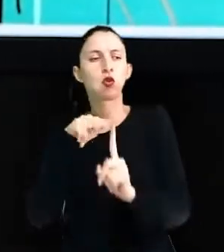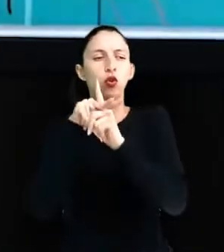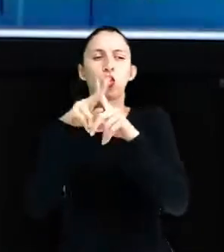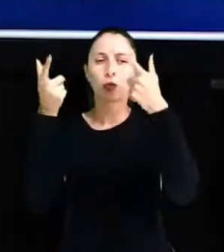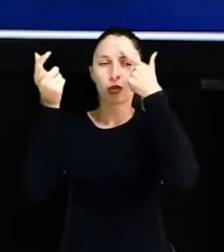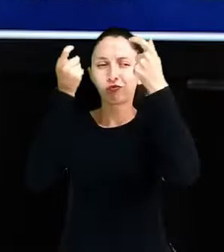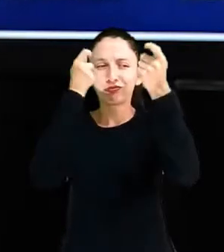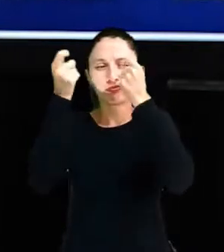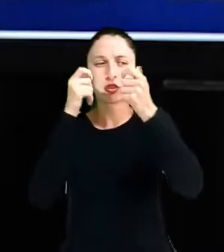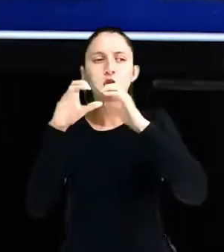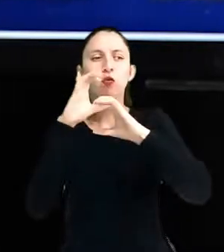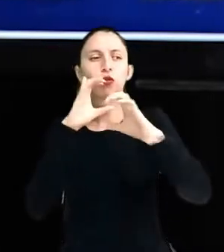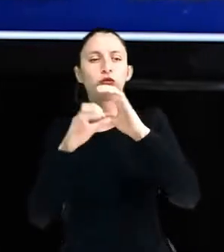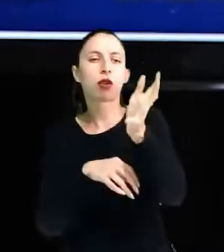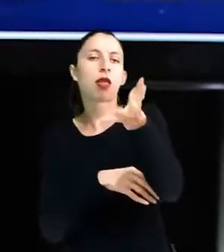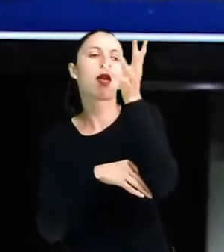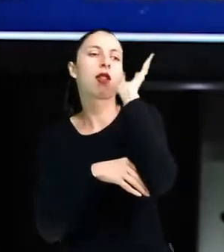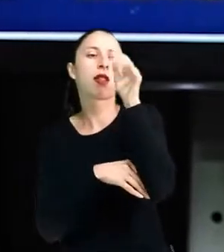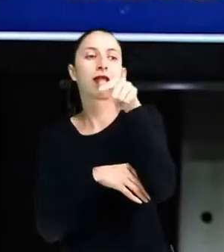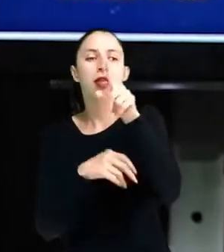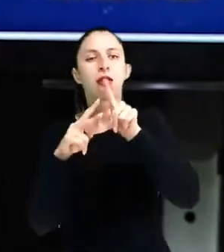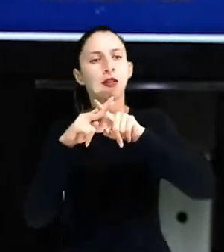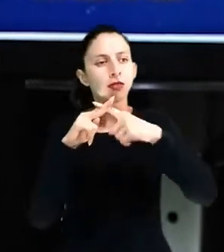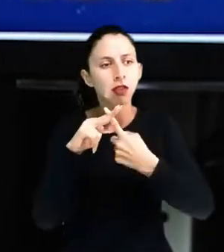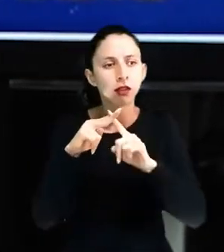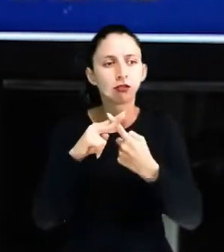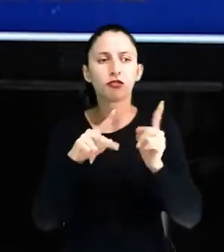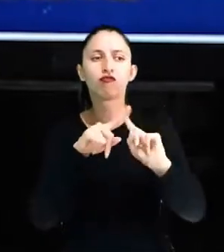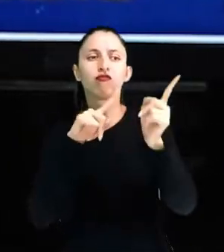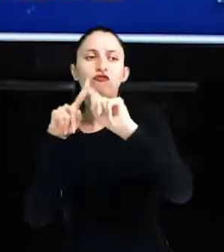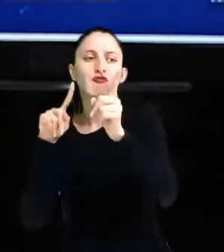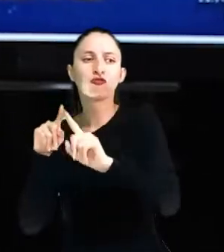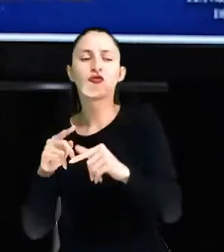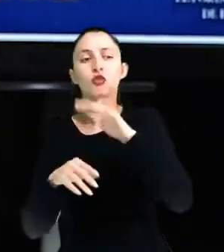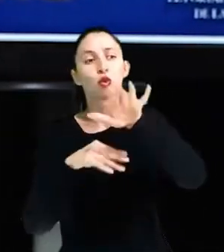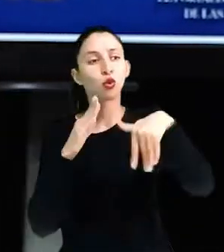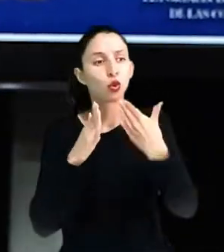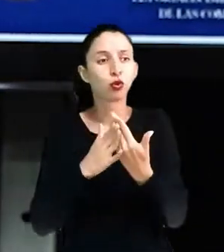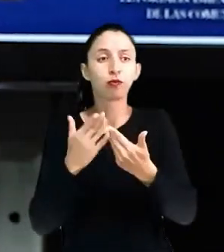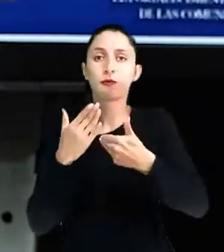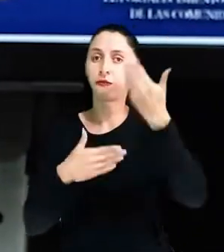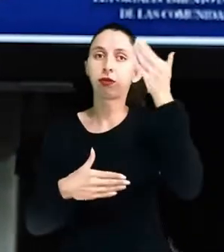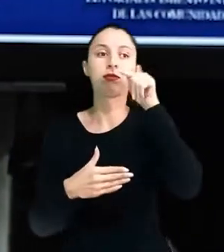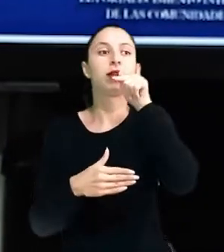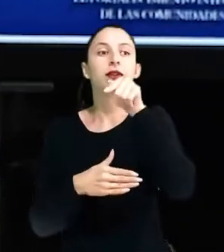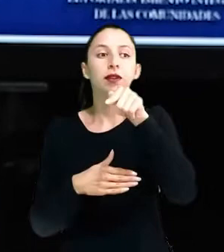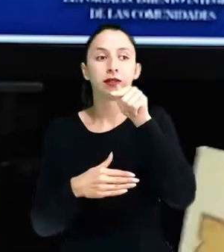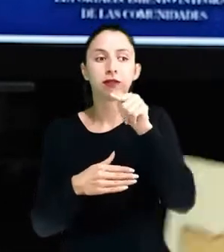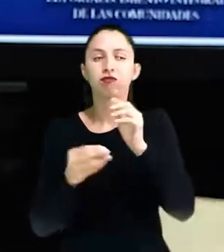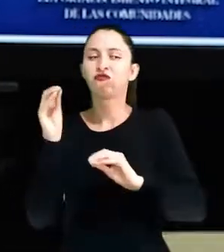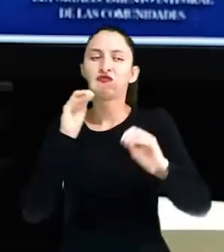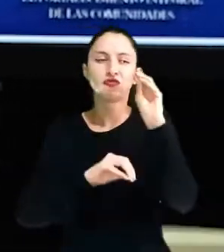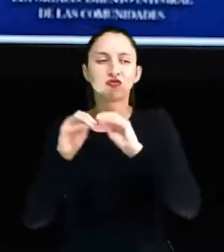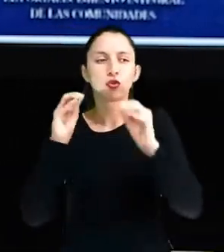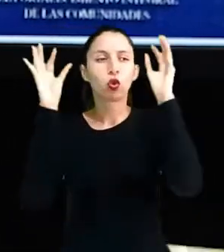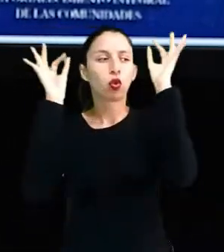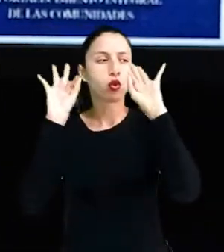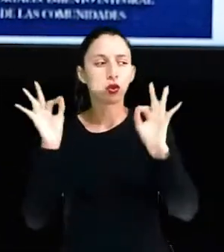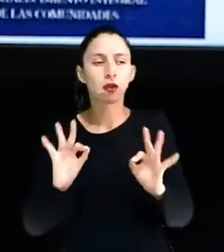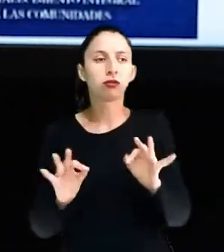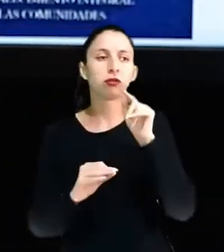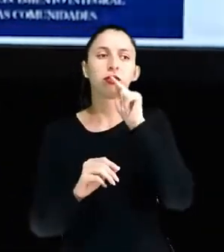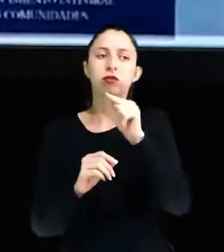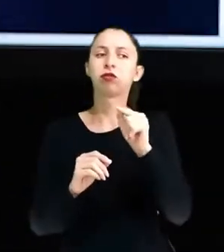estrategias de poder comunicarnos a través de las capacitaciones, de talleres, y todo eso lo empezamos